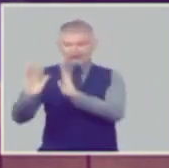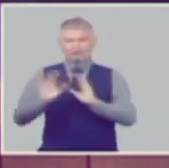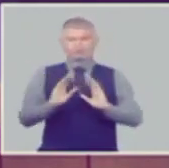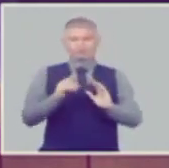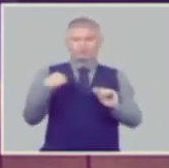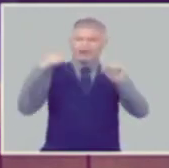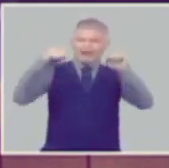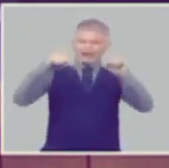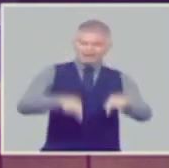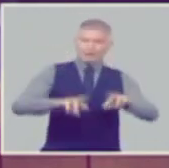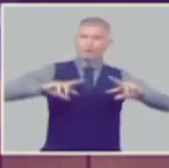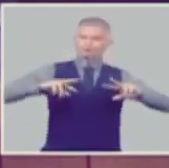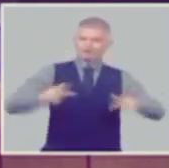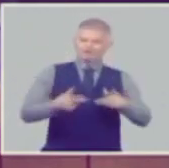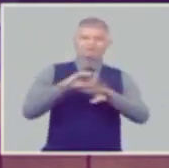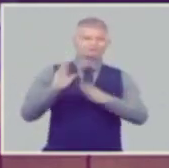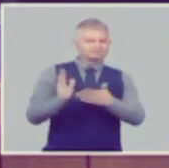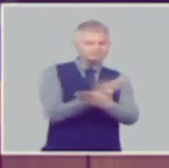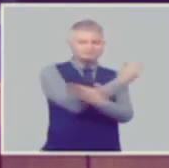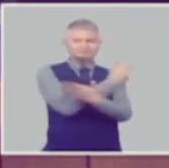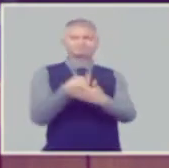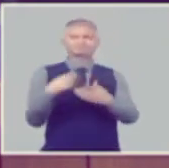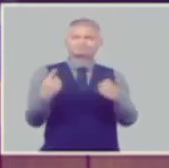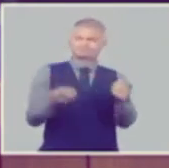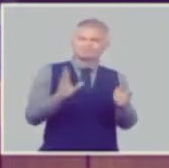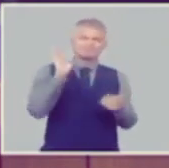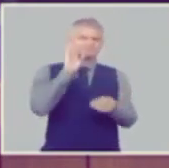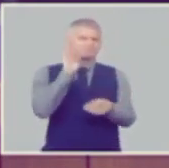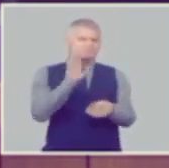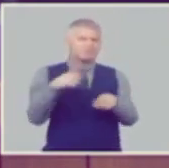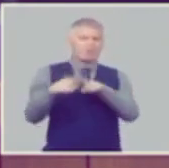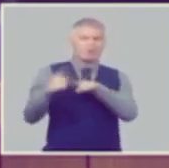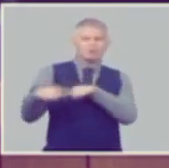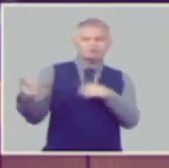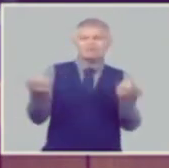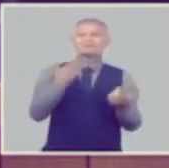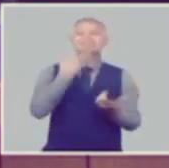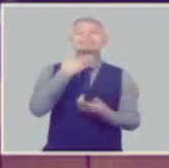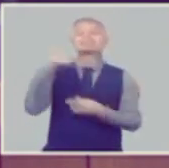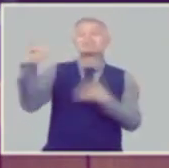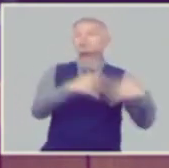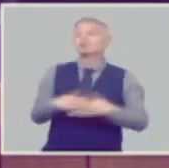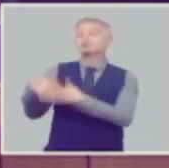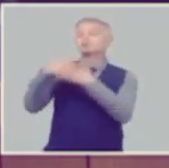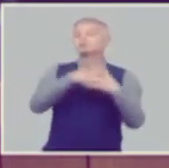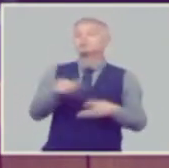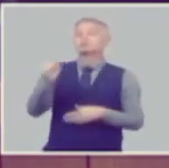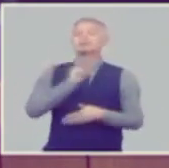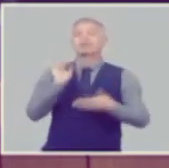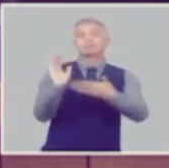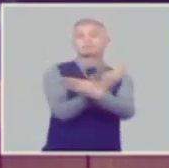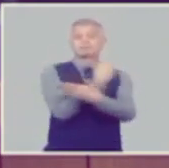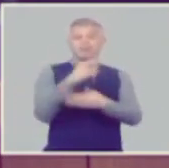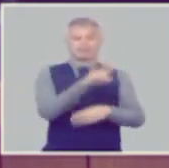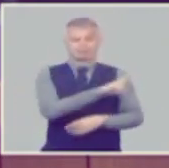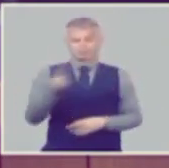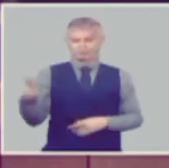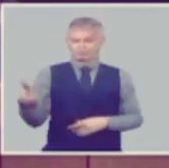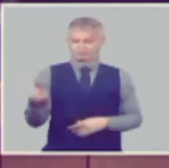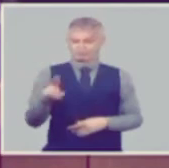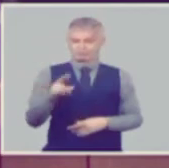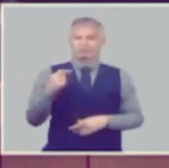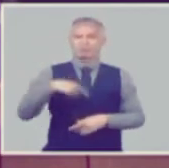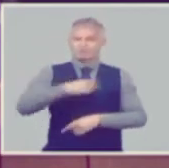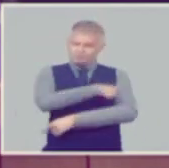más hemos derrotado y desarticulado las más perversas intenciones del imperio para destruir la revolución. El pueblo